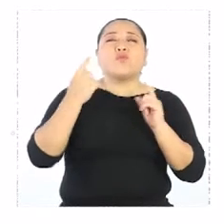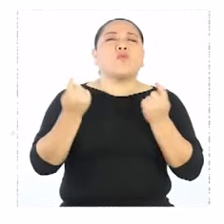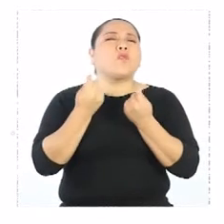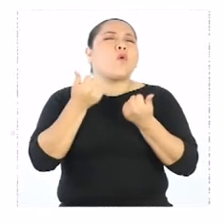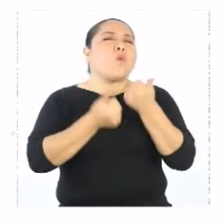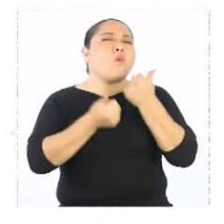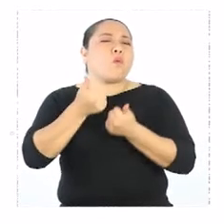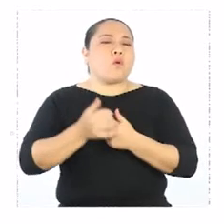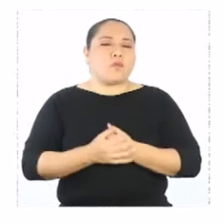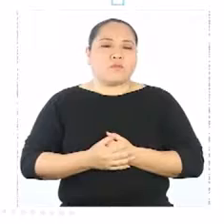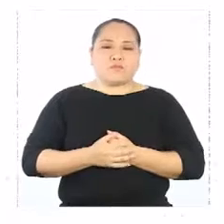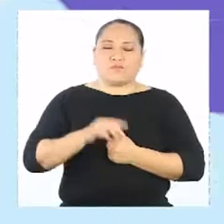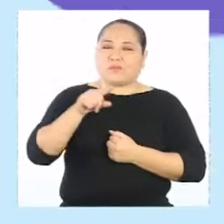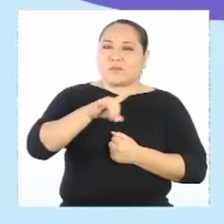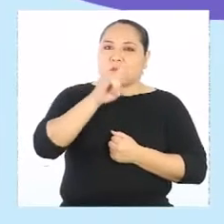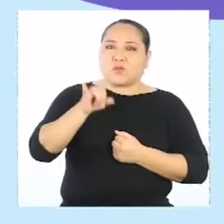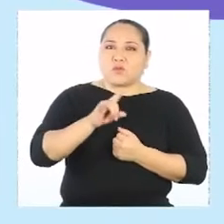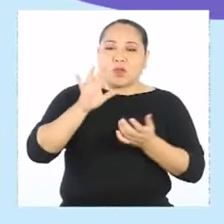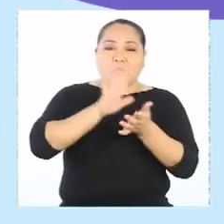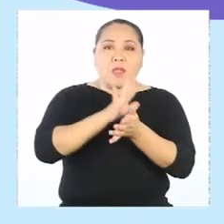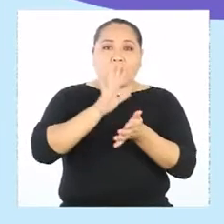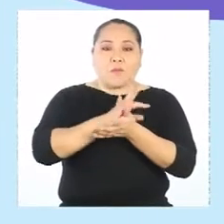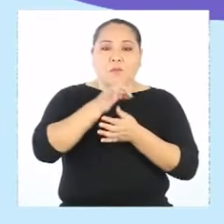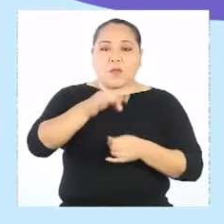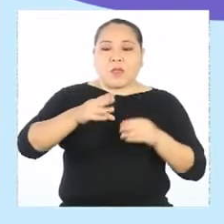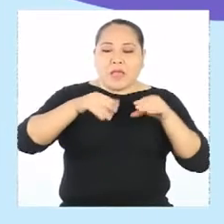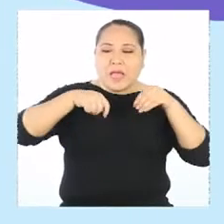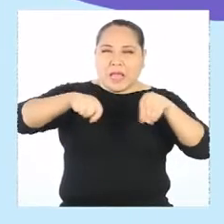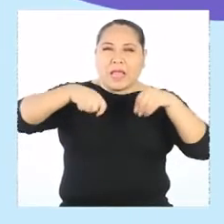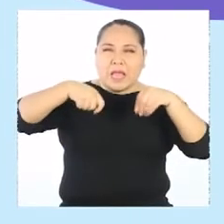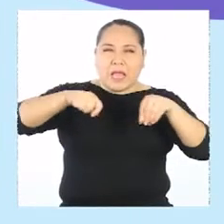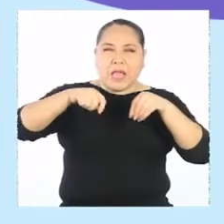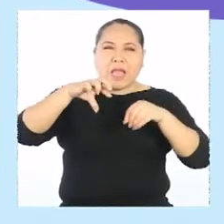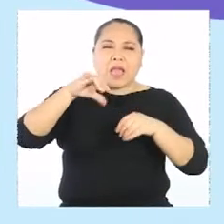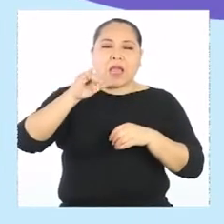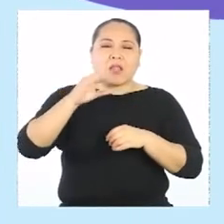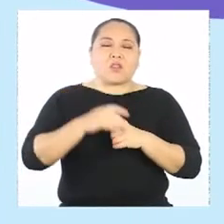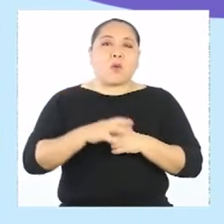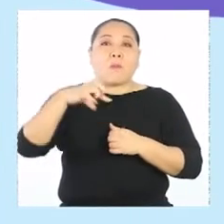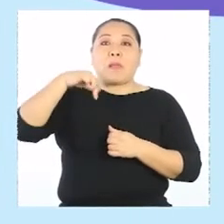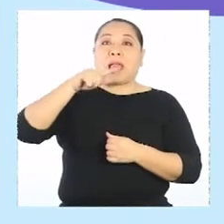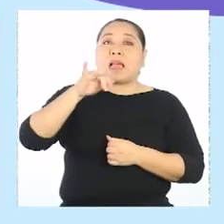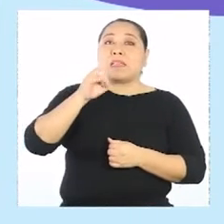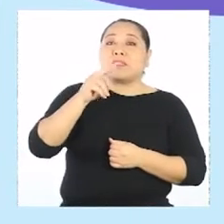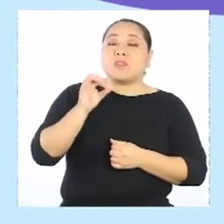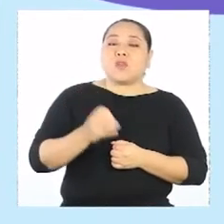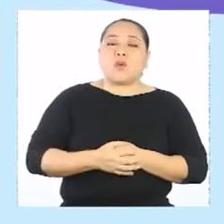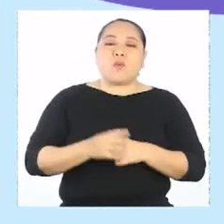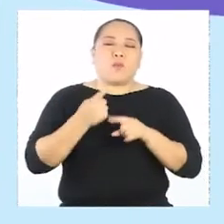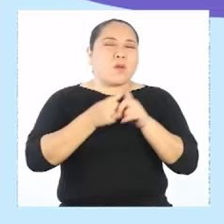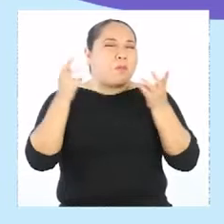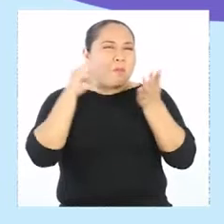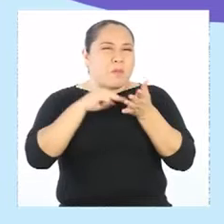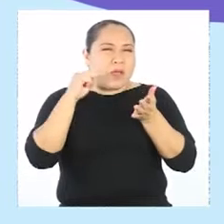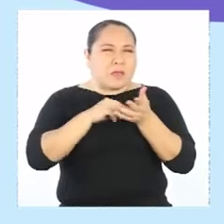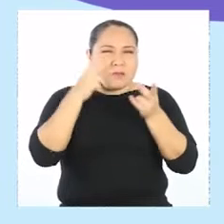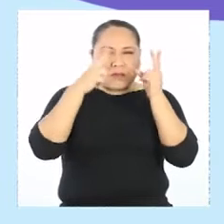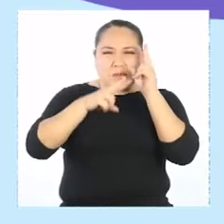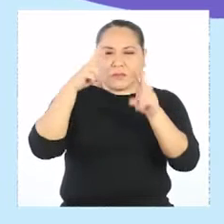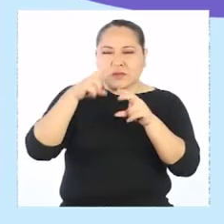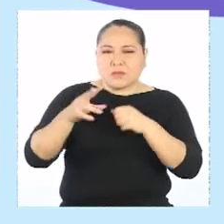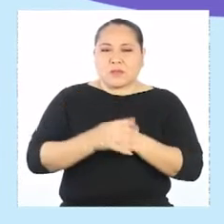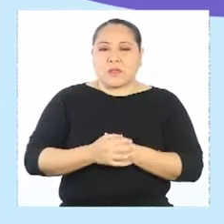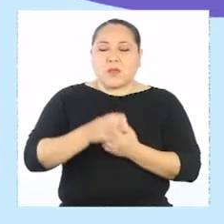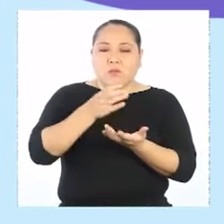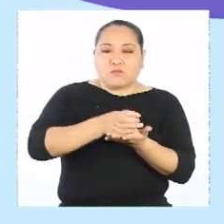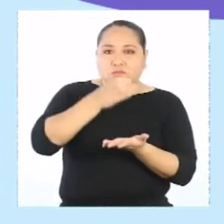dichas festividades? Se utilizan mucho el papel, el cartón y las botellas de plástico. Pero lo que más se